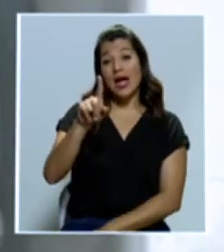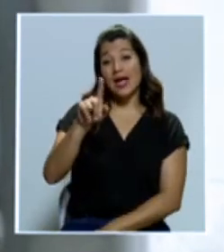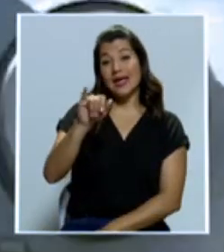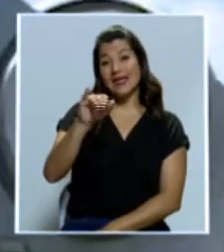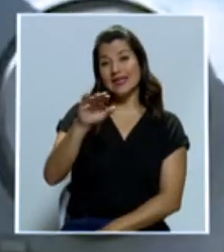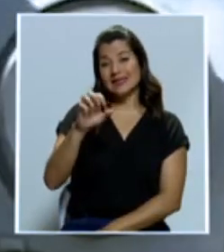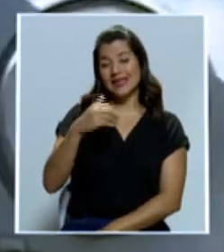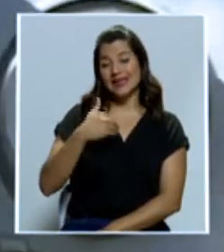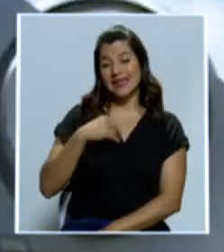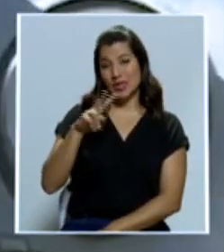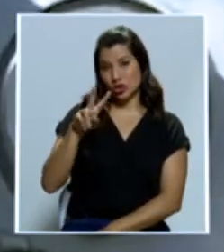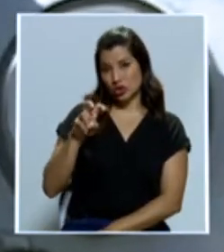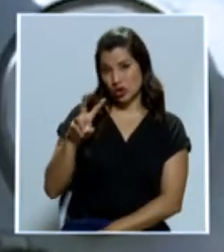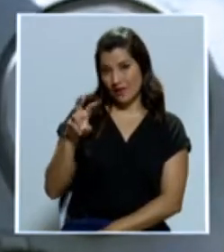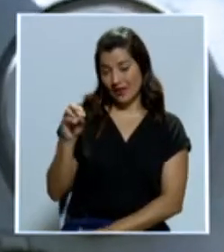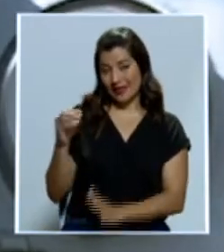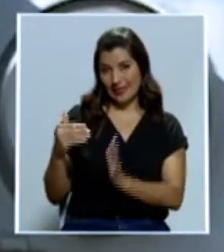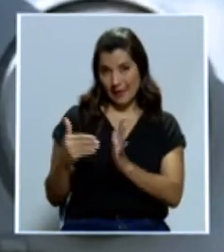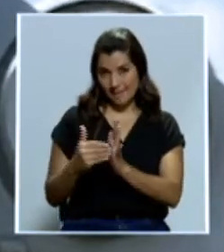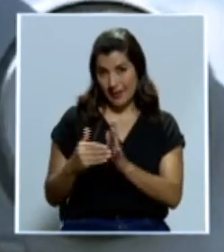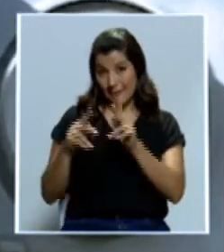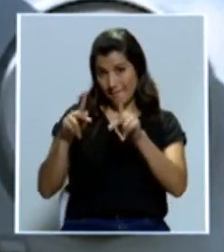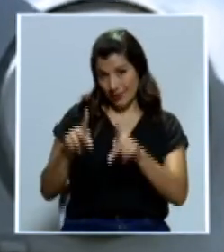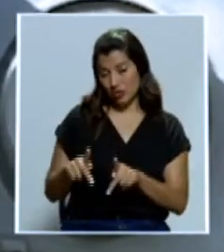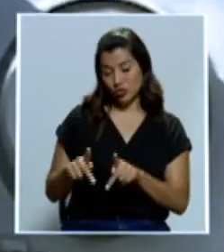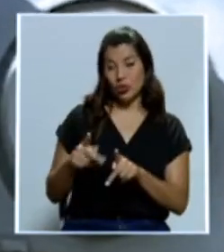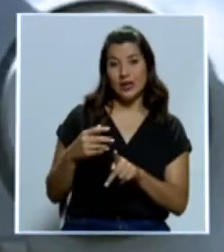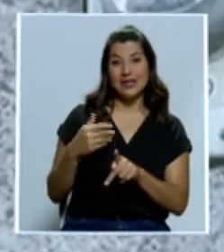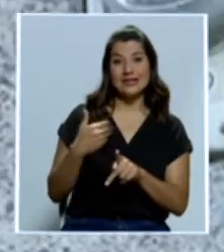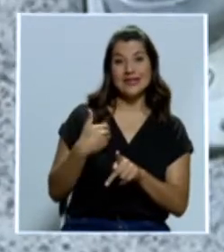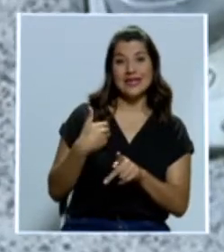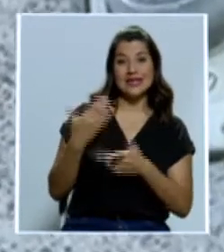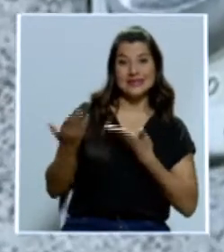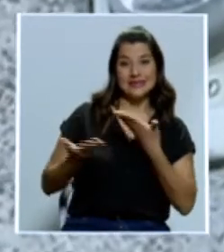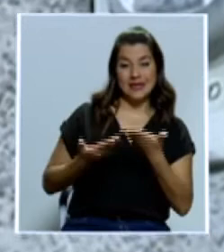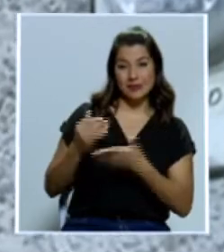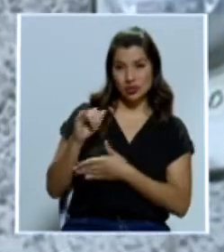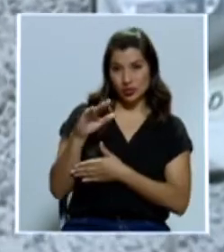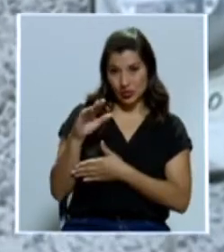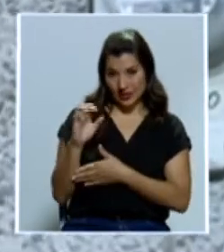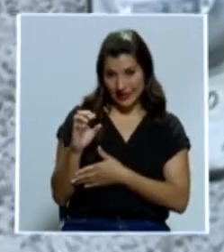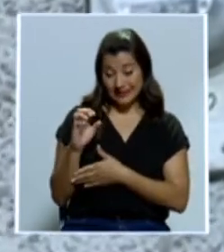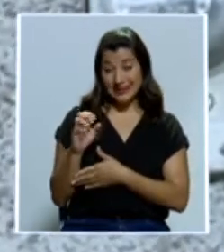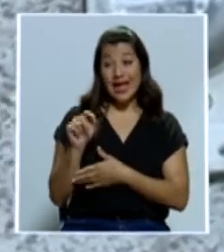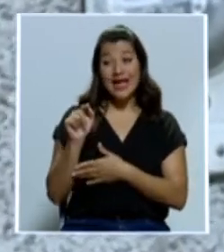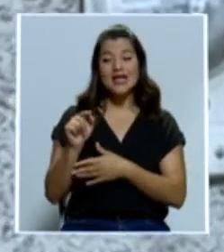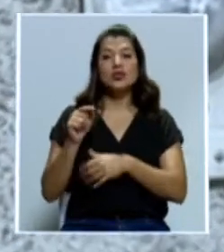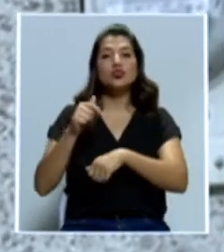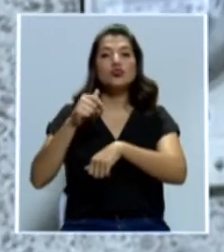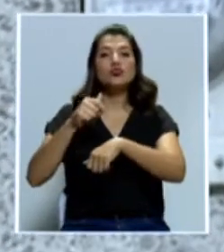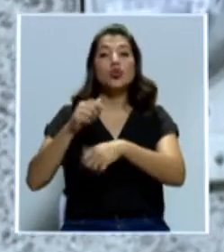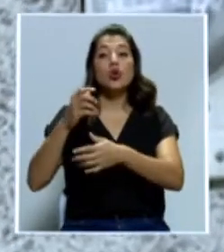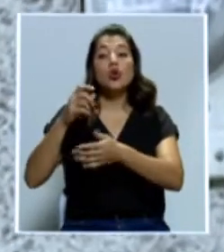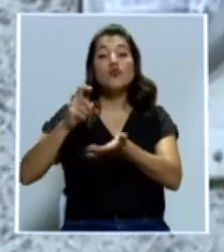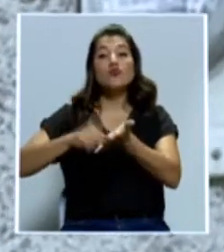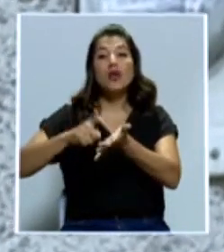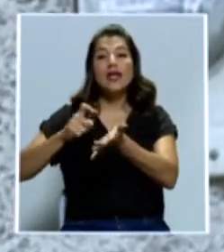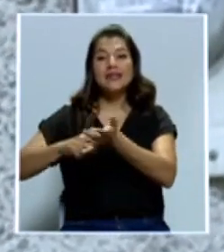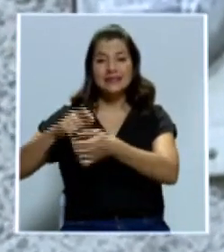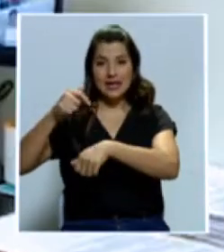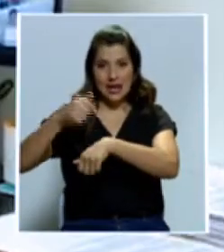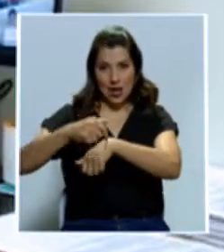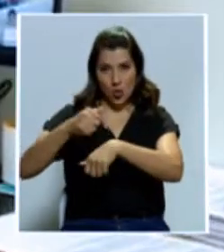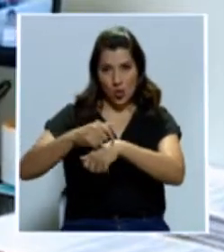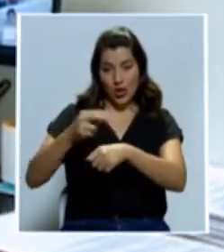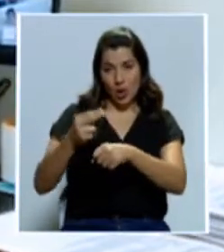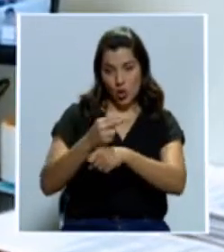220.916 medidores instalados. Estos medidores registran el consumo de las horas en las cuales ocurre, lo que permite un cobro diferenciado.